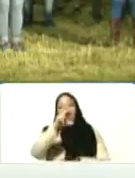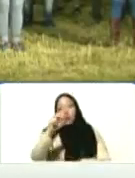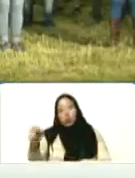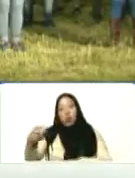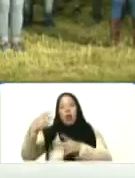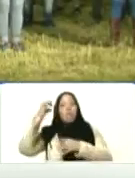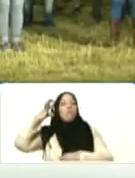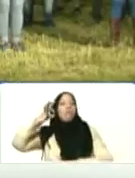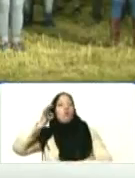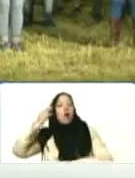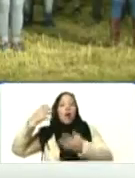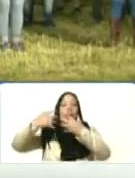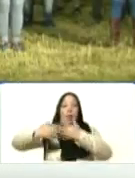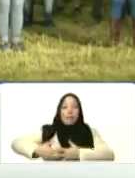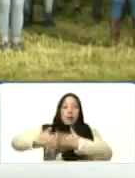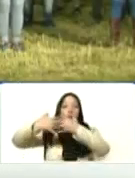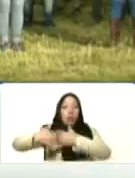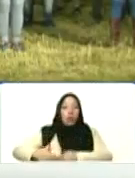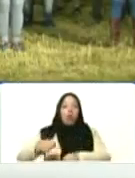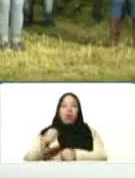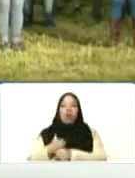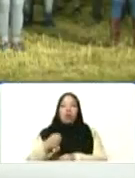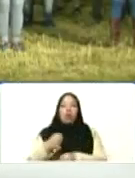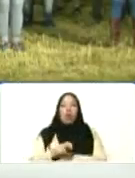5.296 mujeres emprendedoras. Por